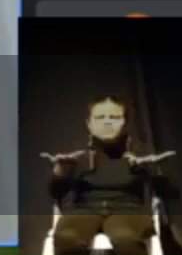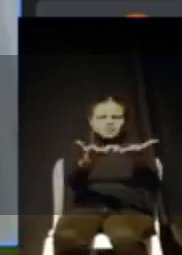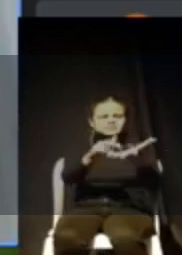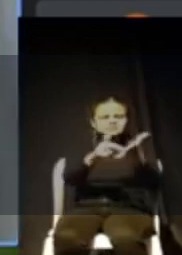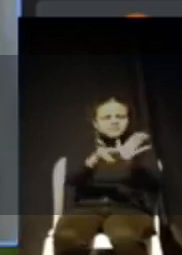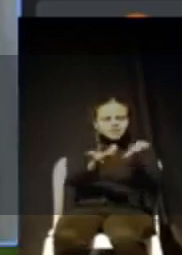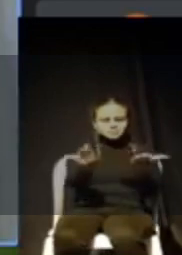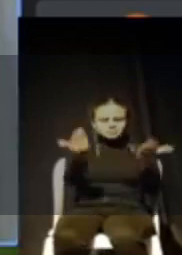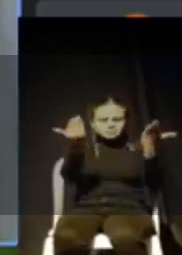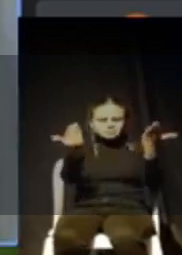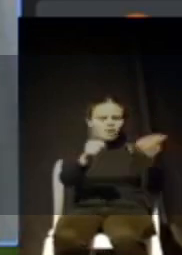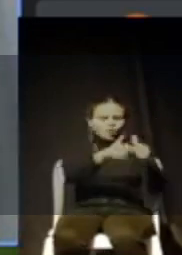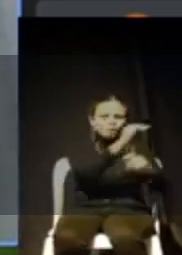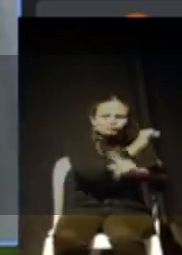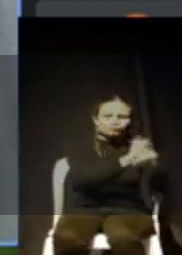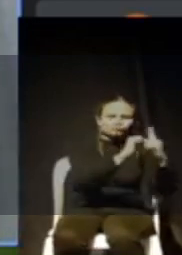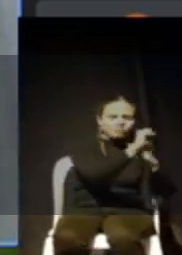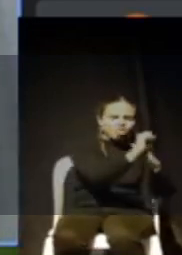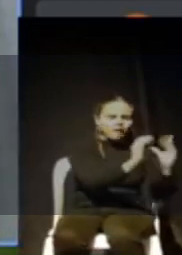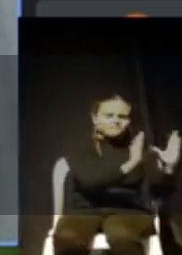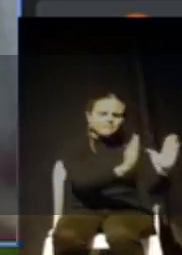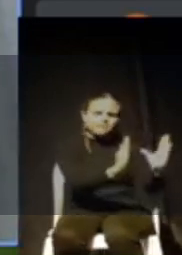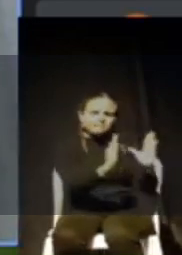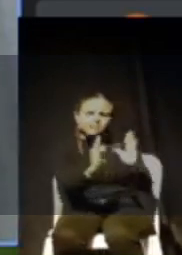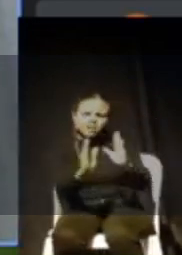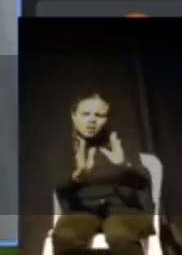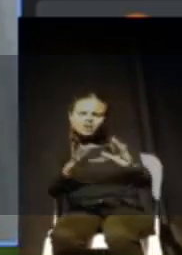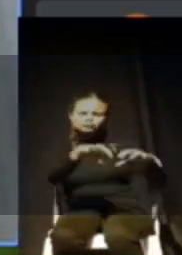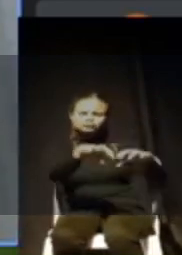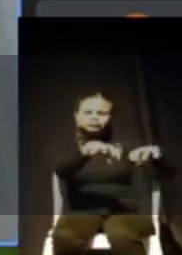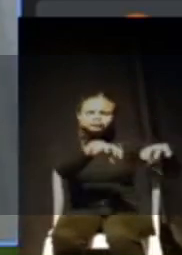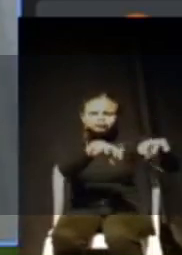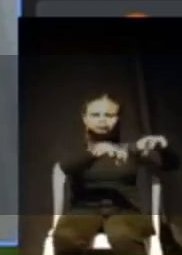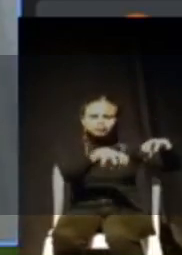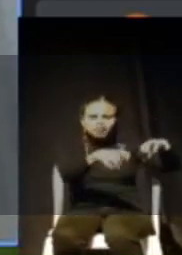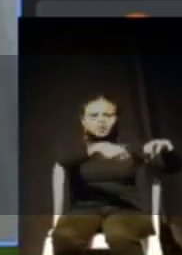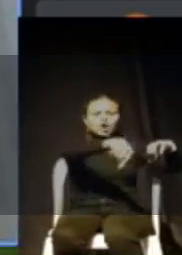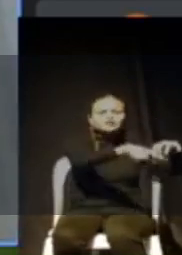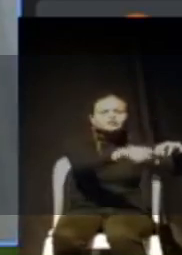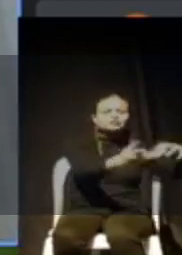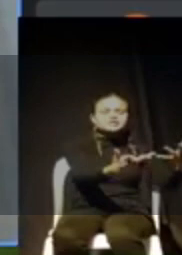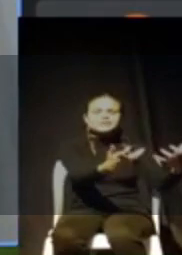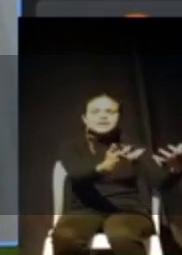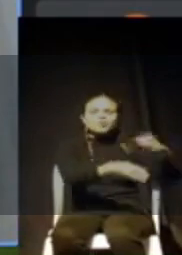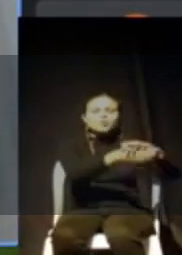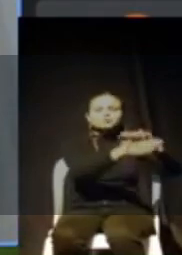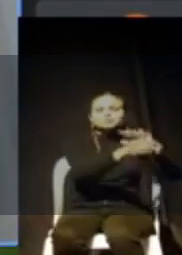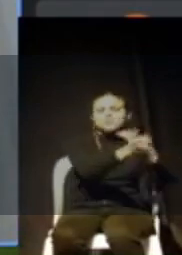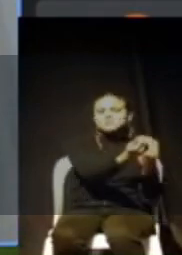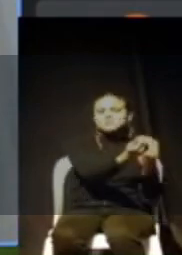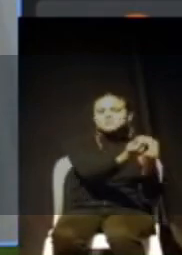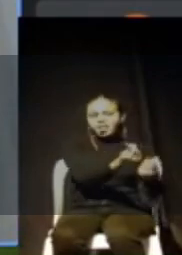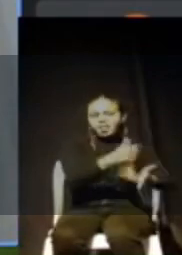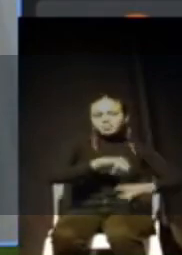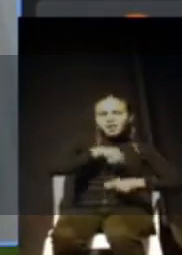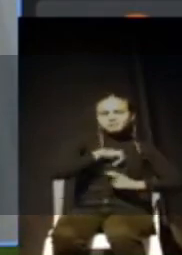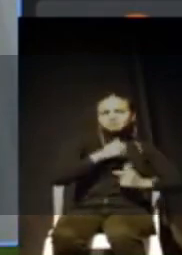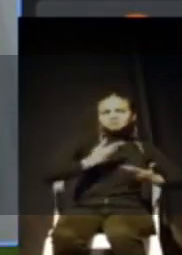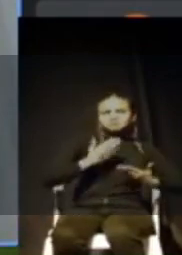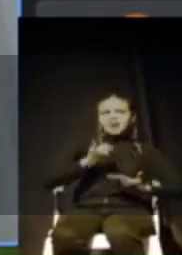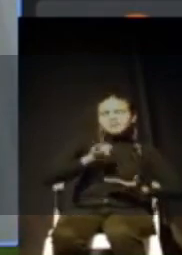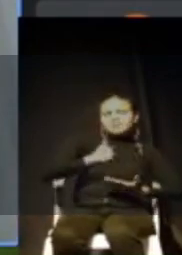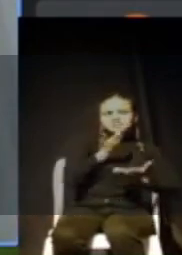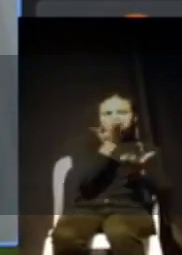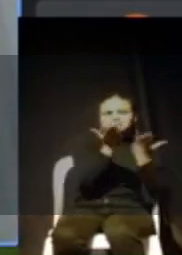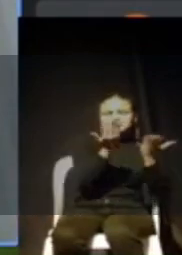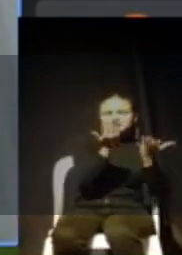hegemónica endogámica que ostenta el control de las diversas estructuras sociales para mantener sus privilegios y acceso a bienes. Esas estructuras están mediadas por